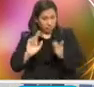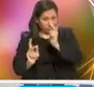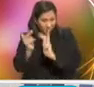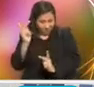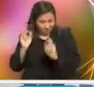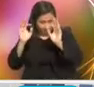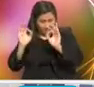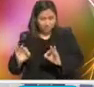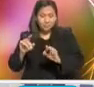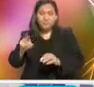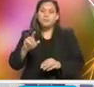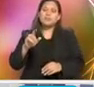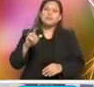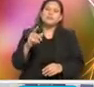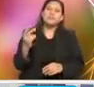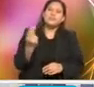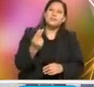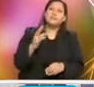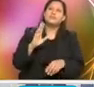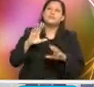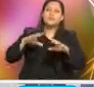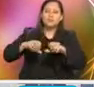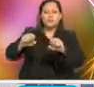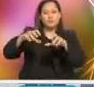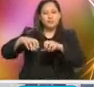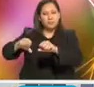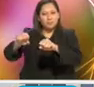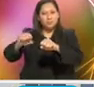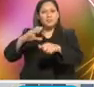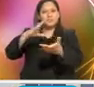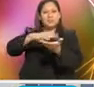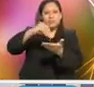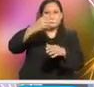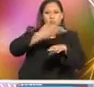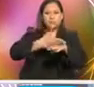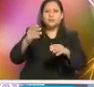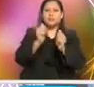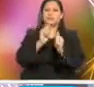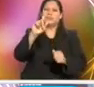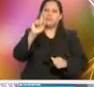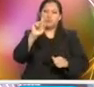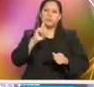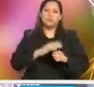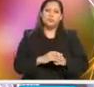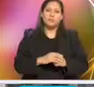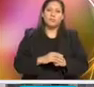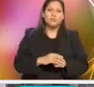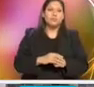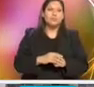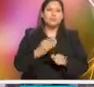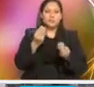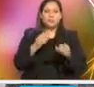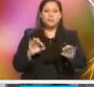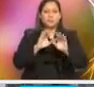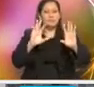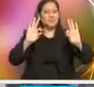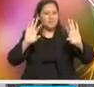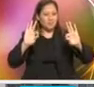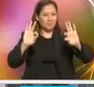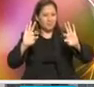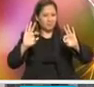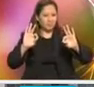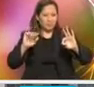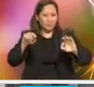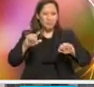tendrían que hacer es preparar como una masa, una mezcla de harina con agua, ¿no? Ya. La idea es que quede como pegajoso, ¿no? Sí.